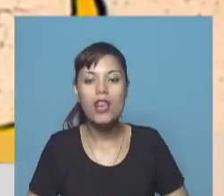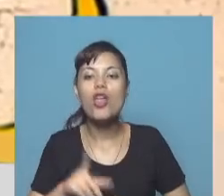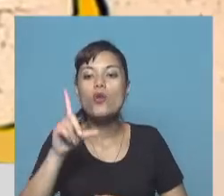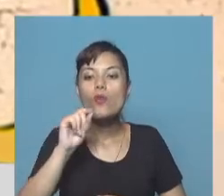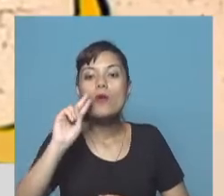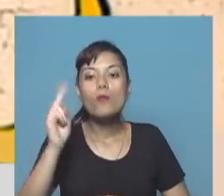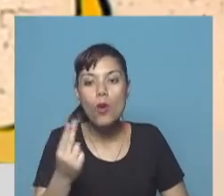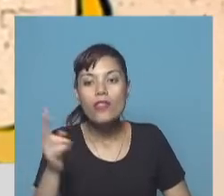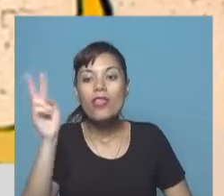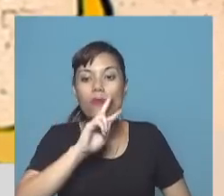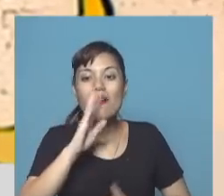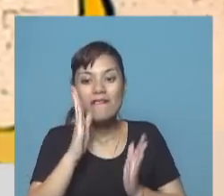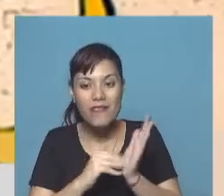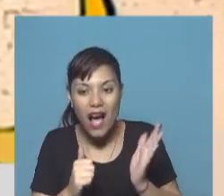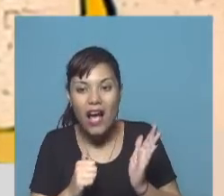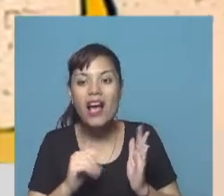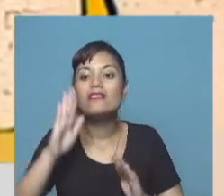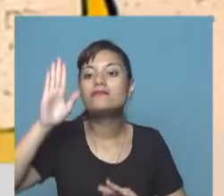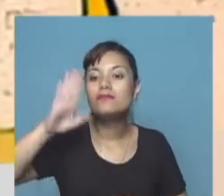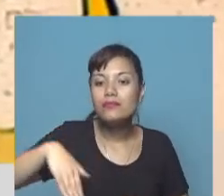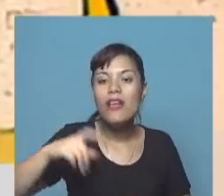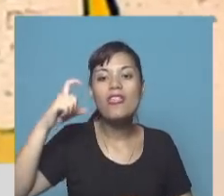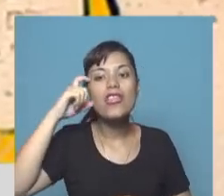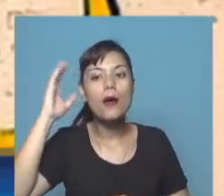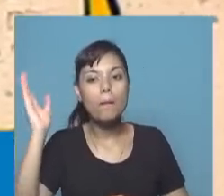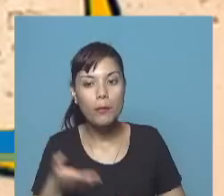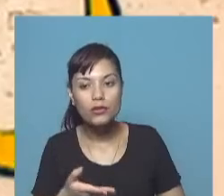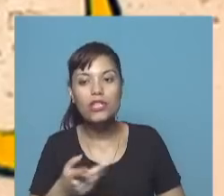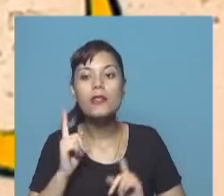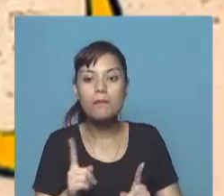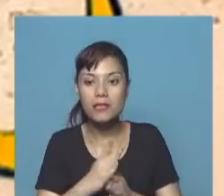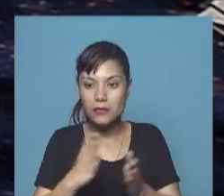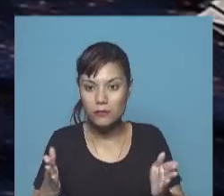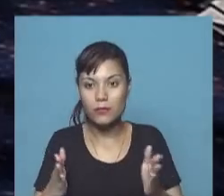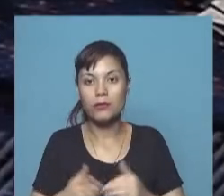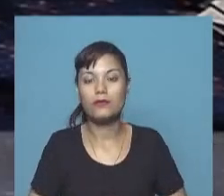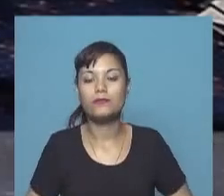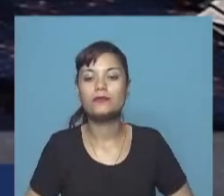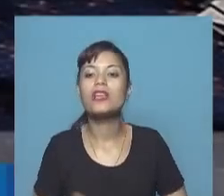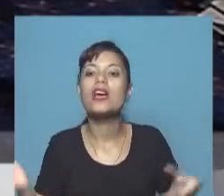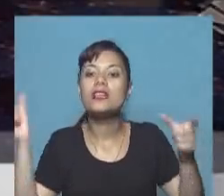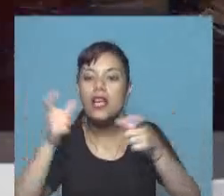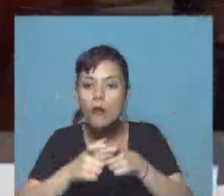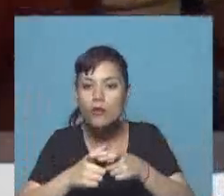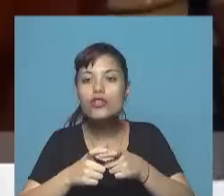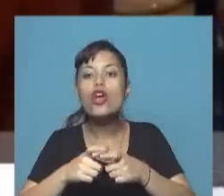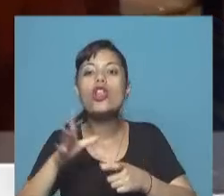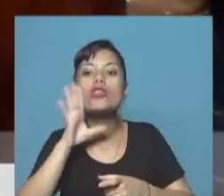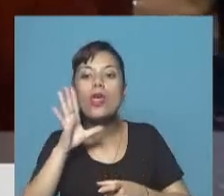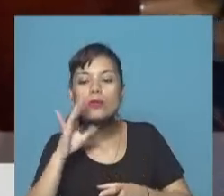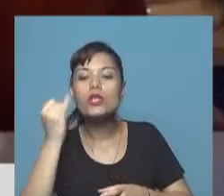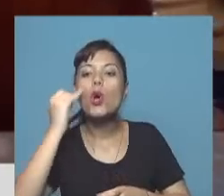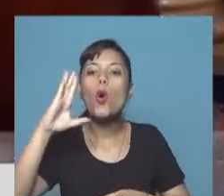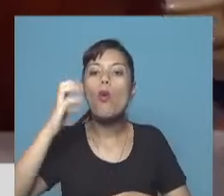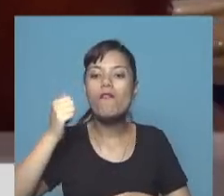número de muertes de mujeres blancas disminuyó un 10% en el mismo periodo. Reunión de comisiones de Estados Unidos y